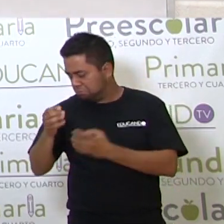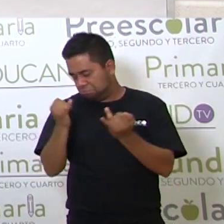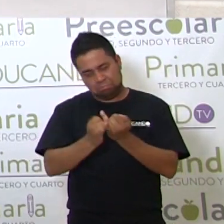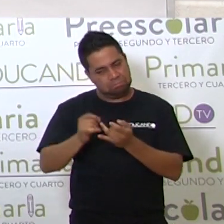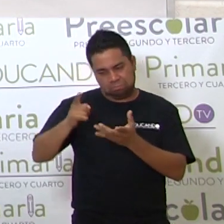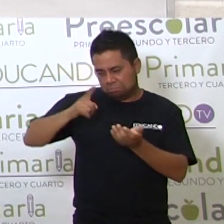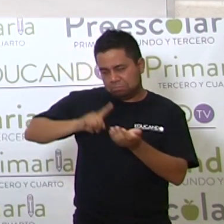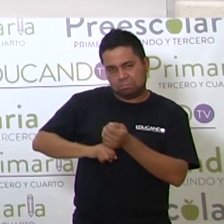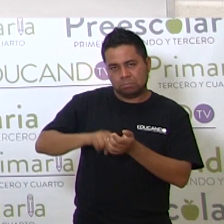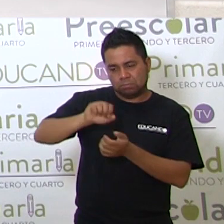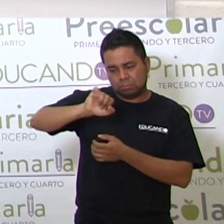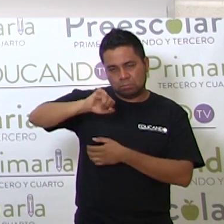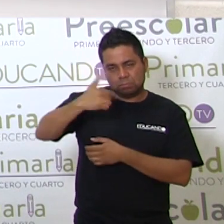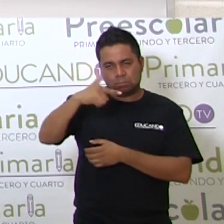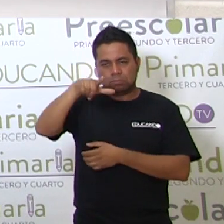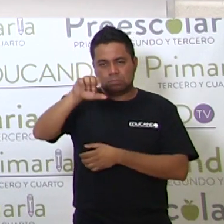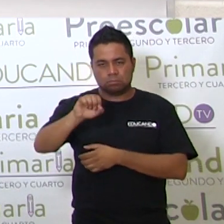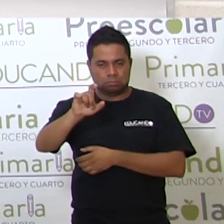XX.